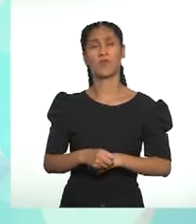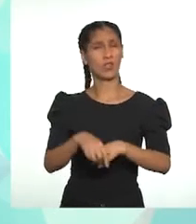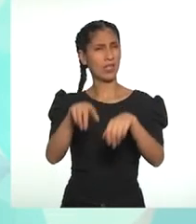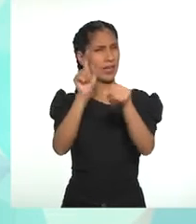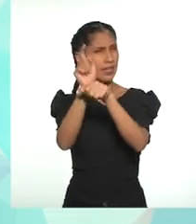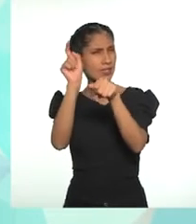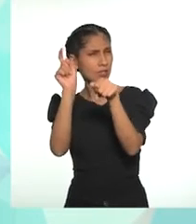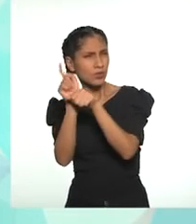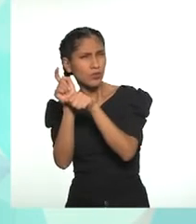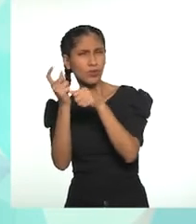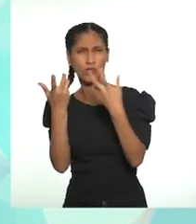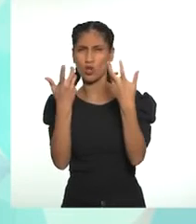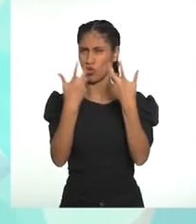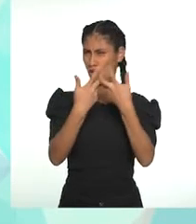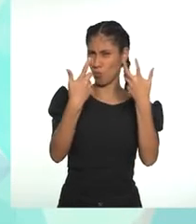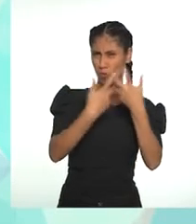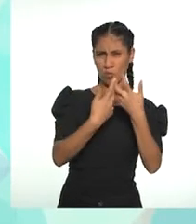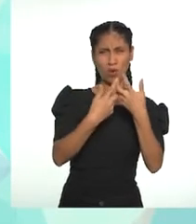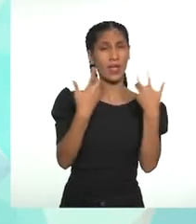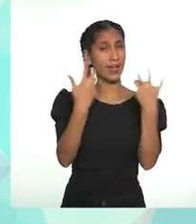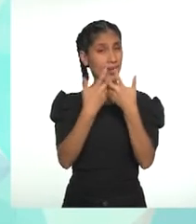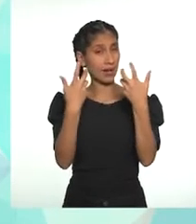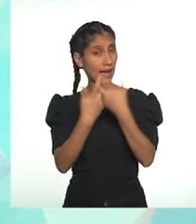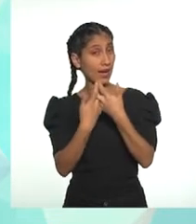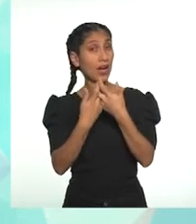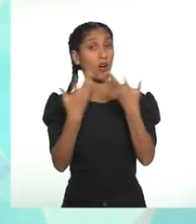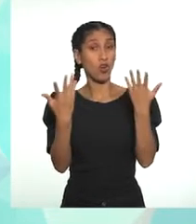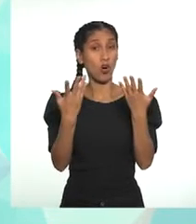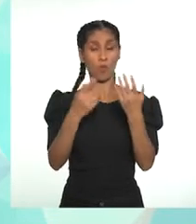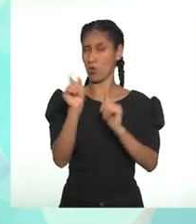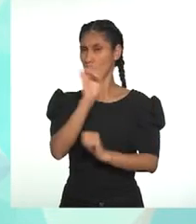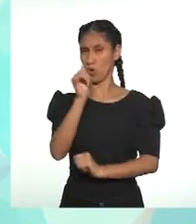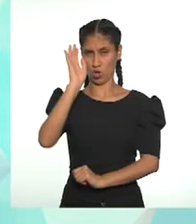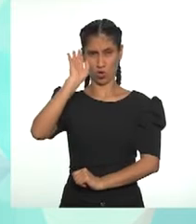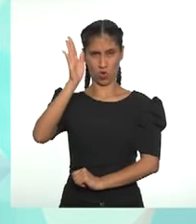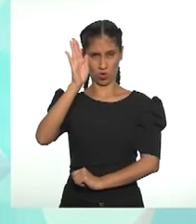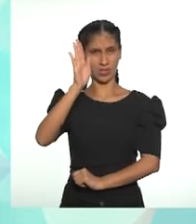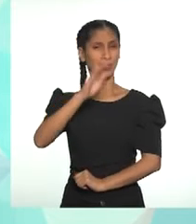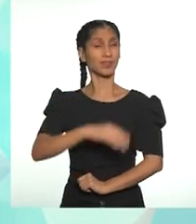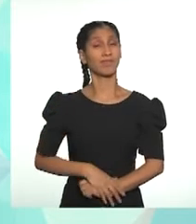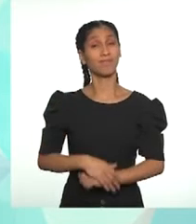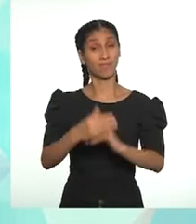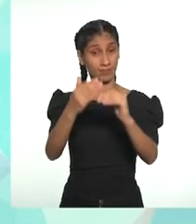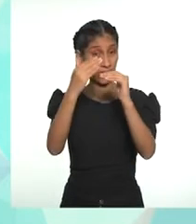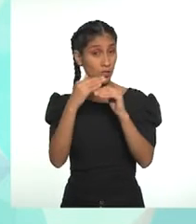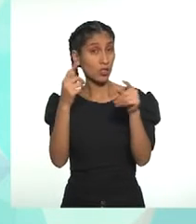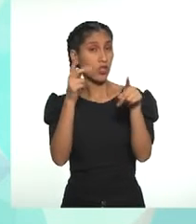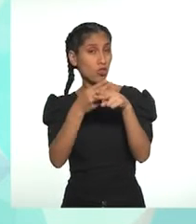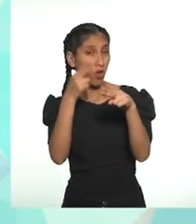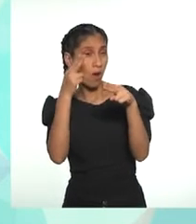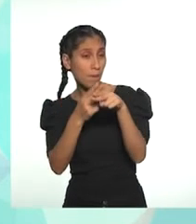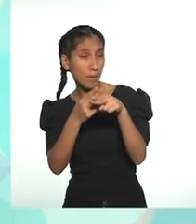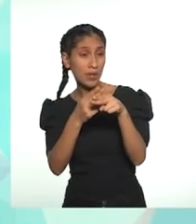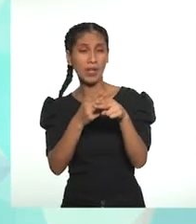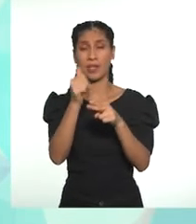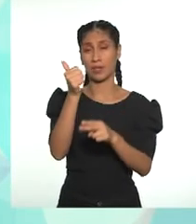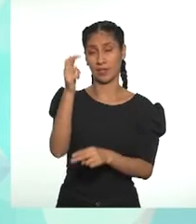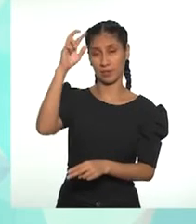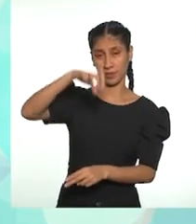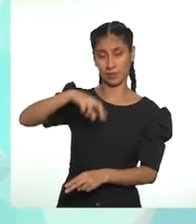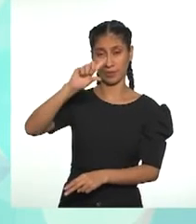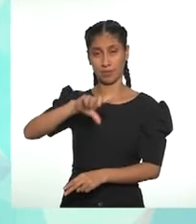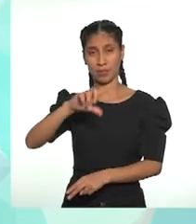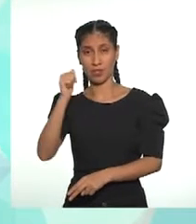es, las instrucciones están escritas en un modo imperativo, es decir, a modo de orden o mandato. A esto se le llama